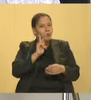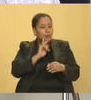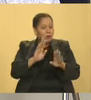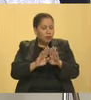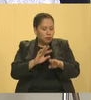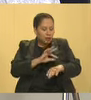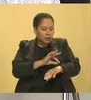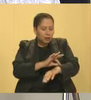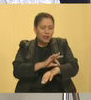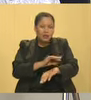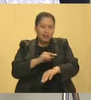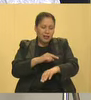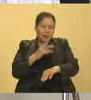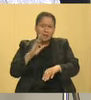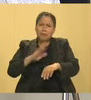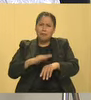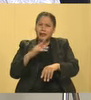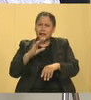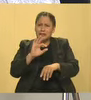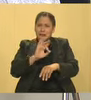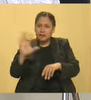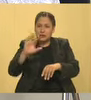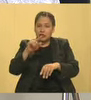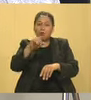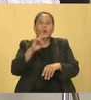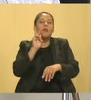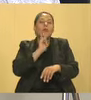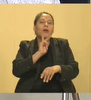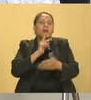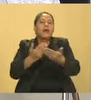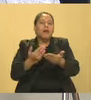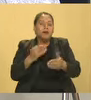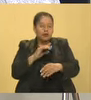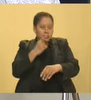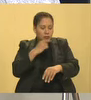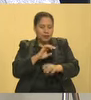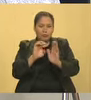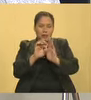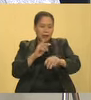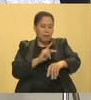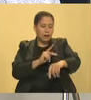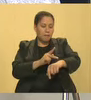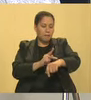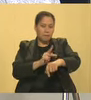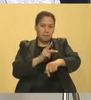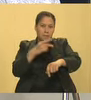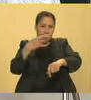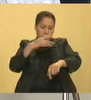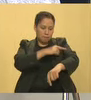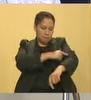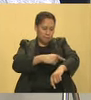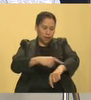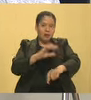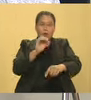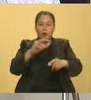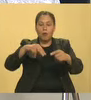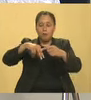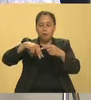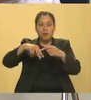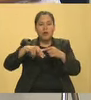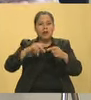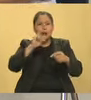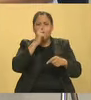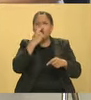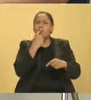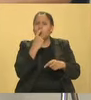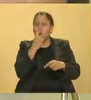mucho más fuerte, no, al contrario, mucho más fuerte del brazo, de la pierna, para que si empieza a haber una alergia, claro,